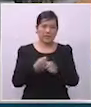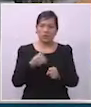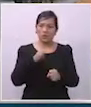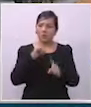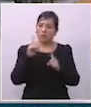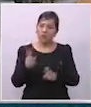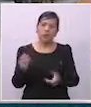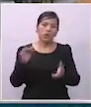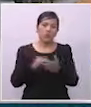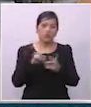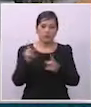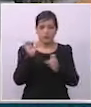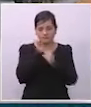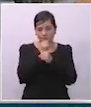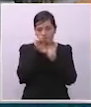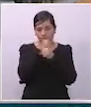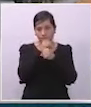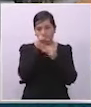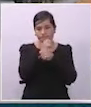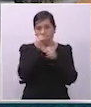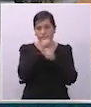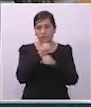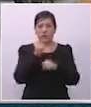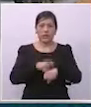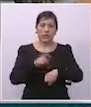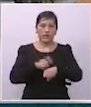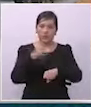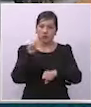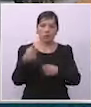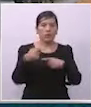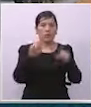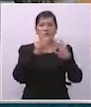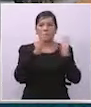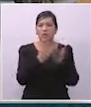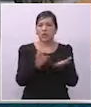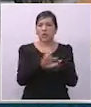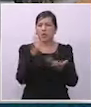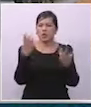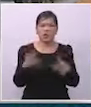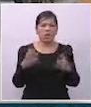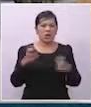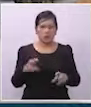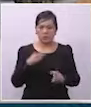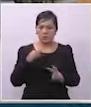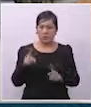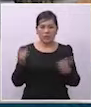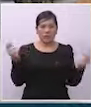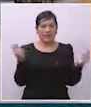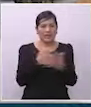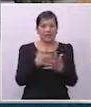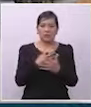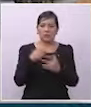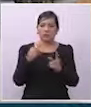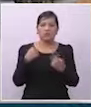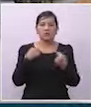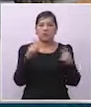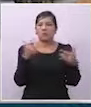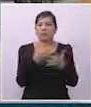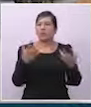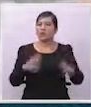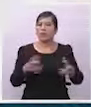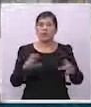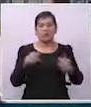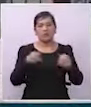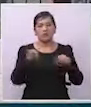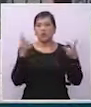fue la primera vez que le pregunté muchas veces porque ella odiaba ir al colegio, tenía terror. Y me decía, mamá, tengo miedo, por favor, no